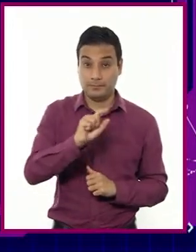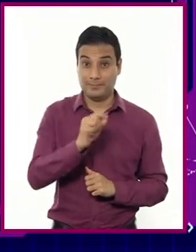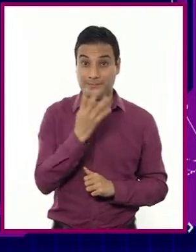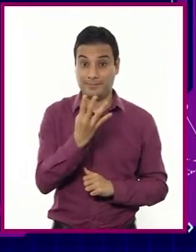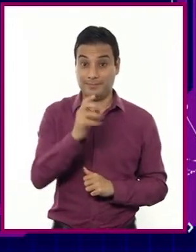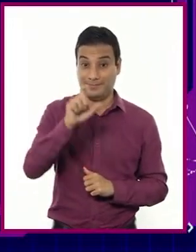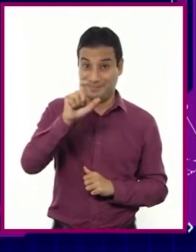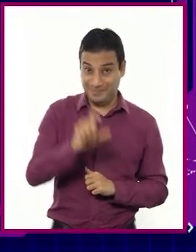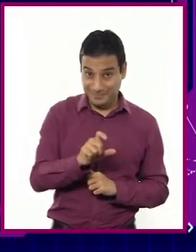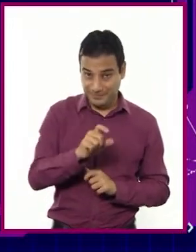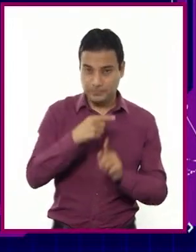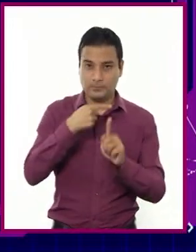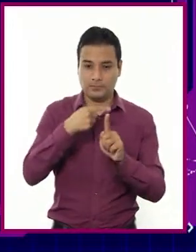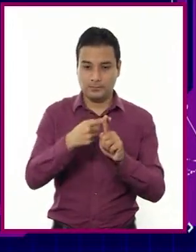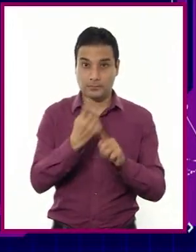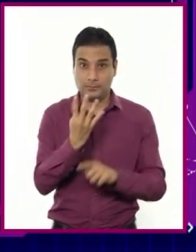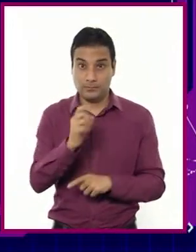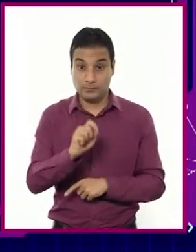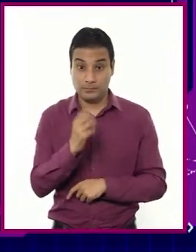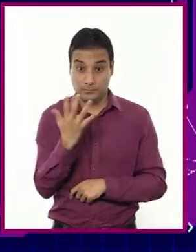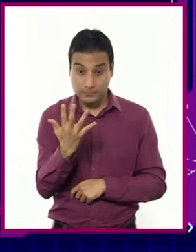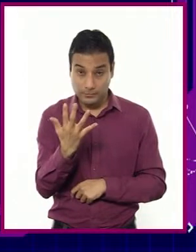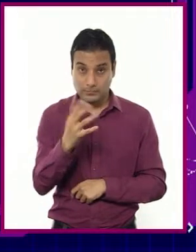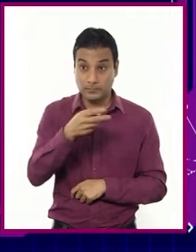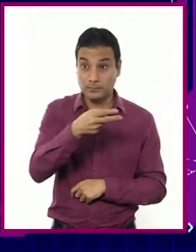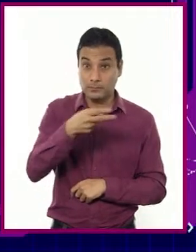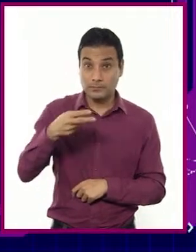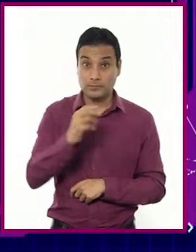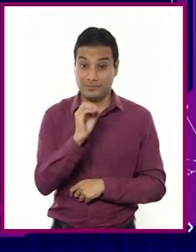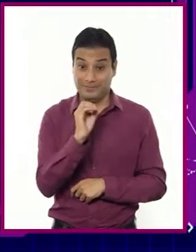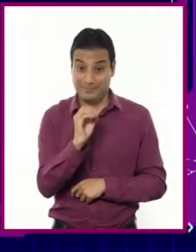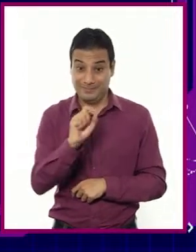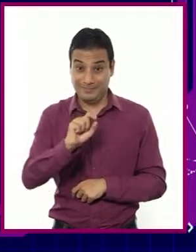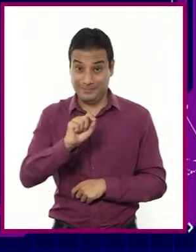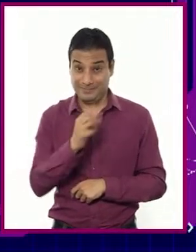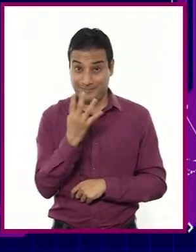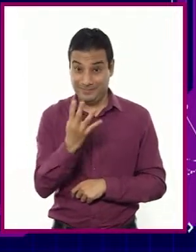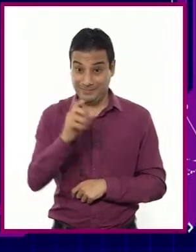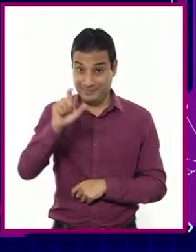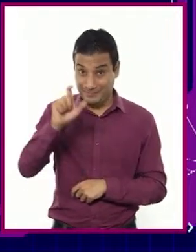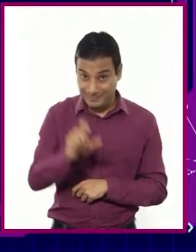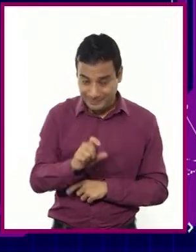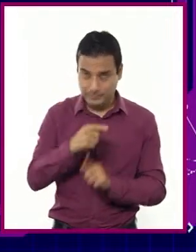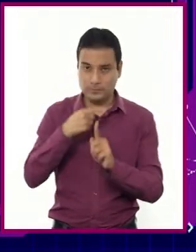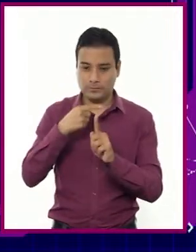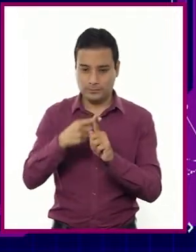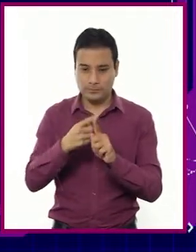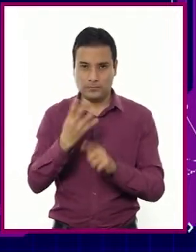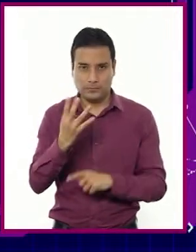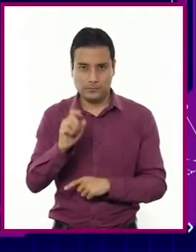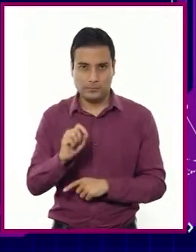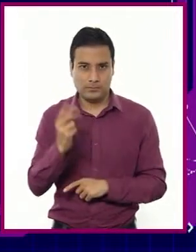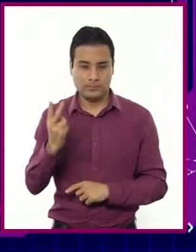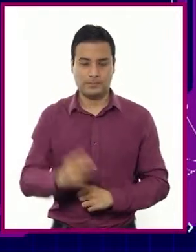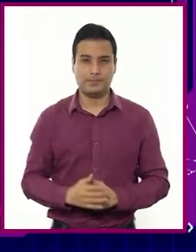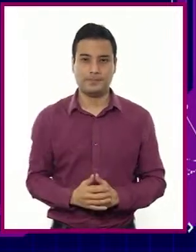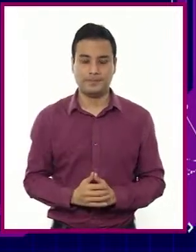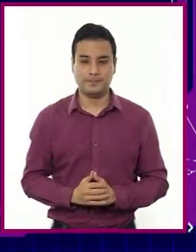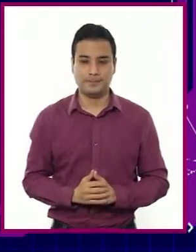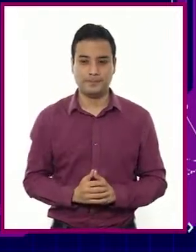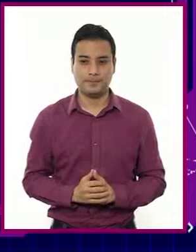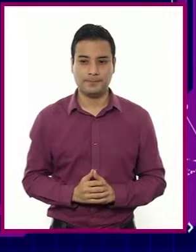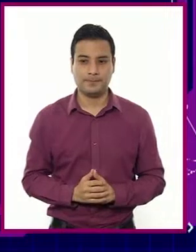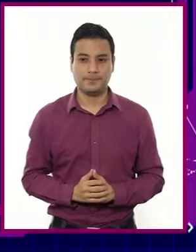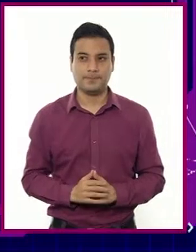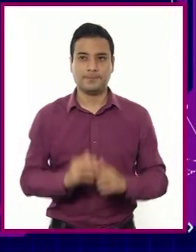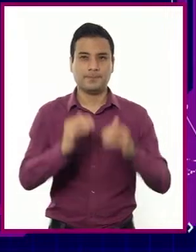0.74x más 4.5 igual a 0.84x más 4.2. Lo que